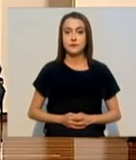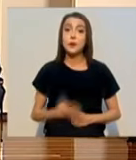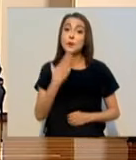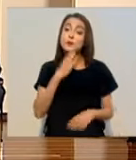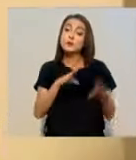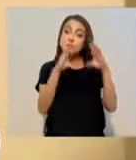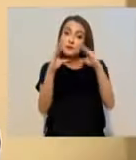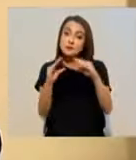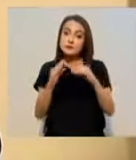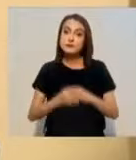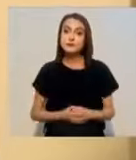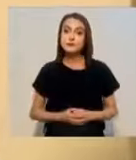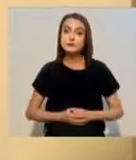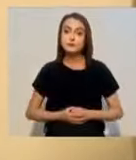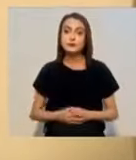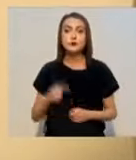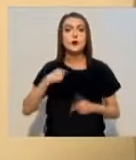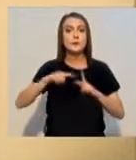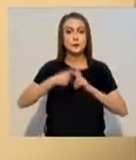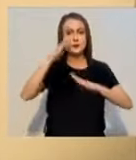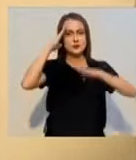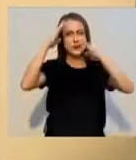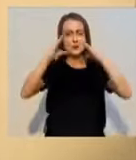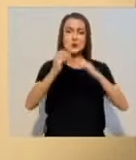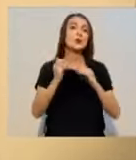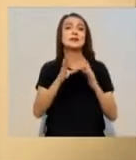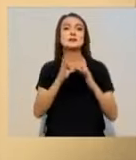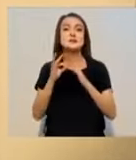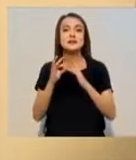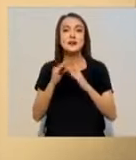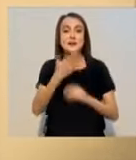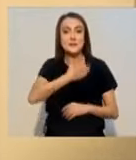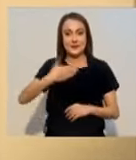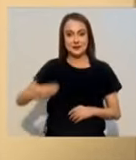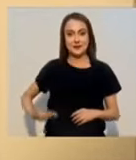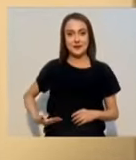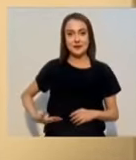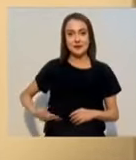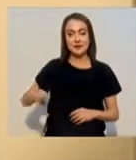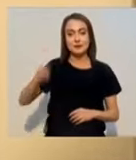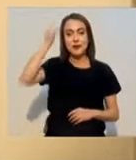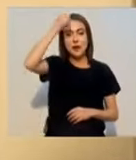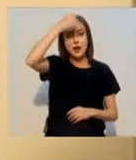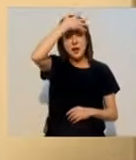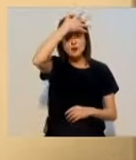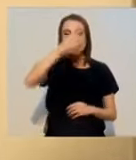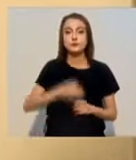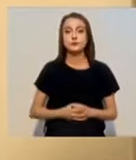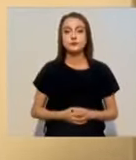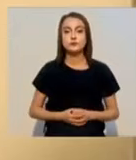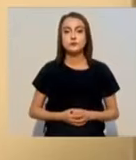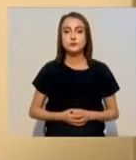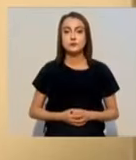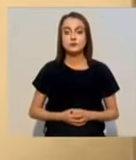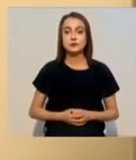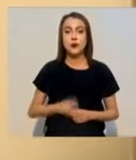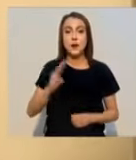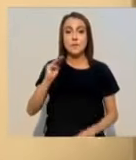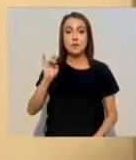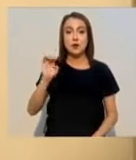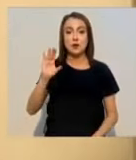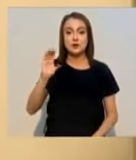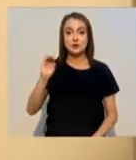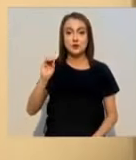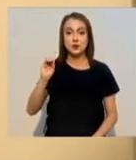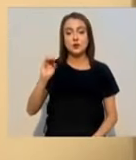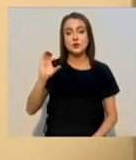Muy buenas tardes. Empiezo con un saludo muy especial al presidente de la República, don Carlos Alvarado, a don Mauricio